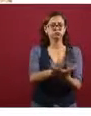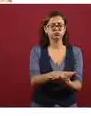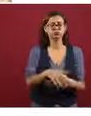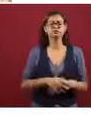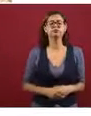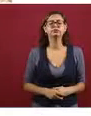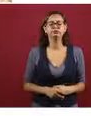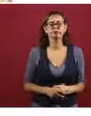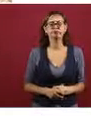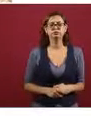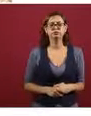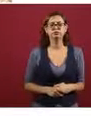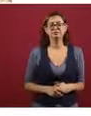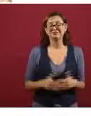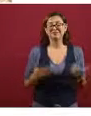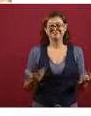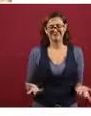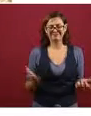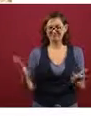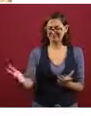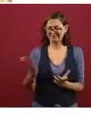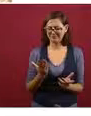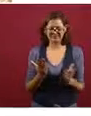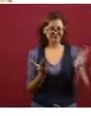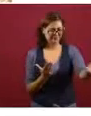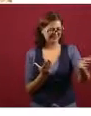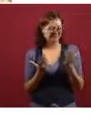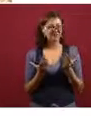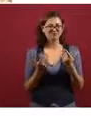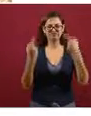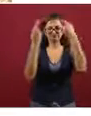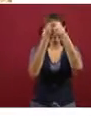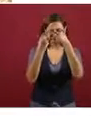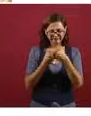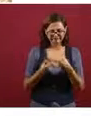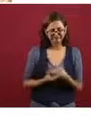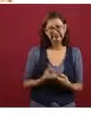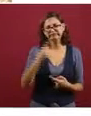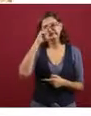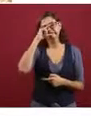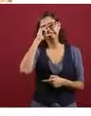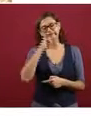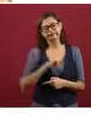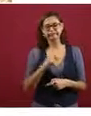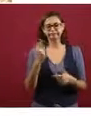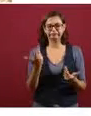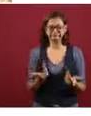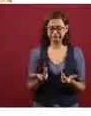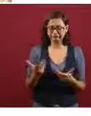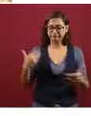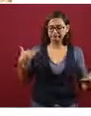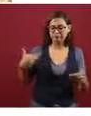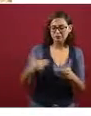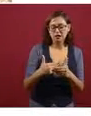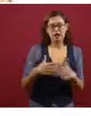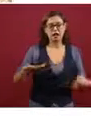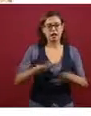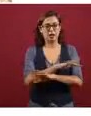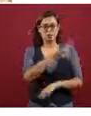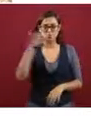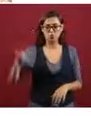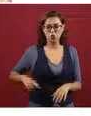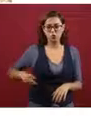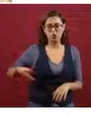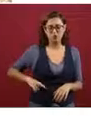Debido a la imprecisión de los datos sobre la reconstrucción, durante los primeros meses de la transición se realizó una encuesta